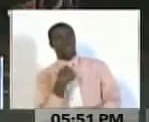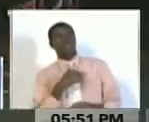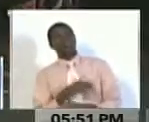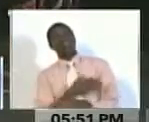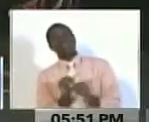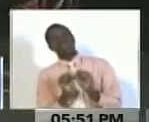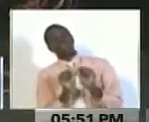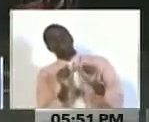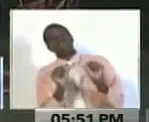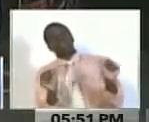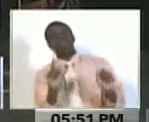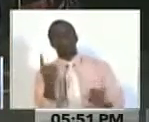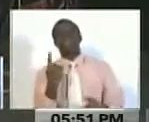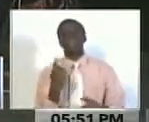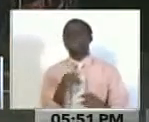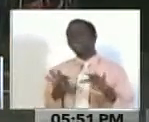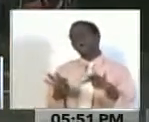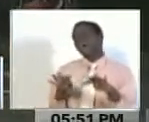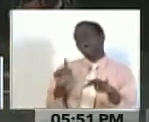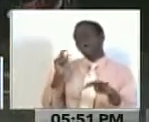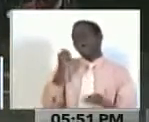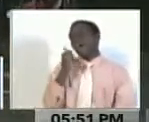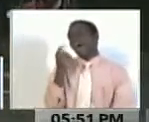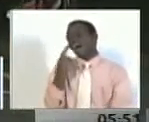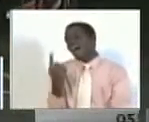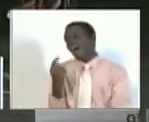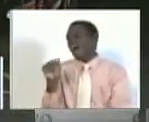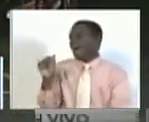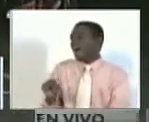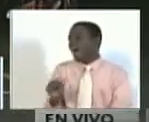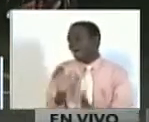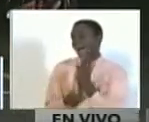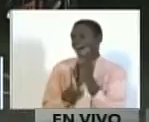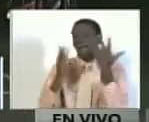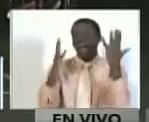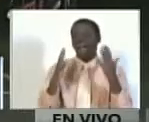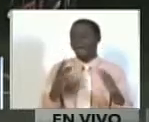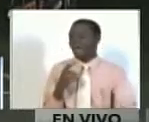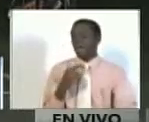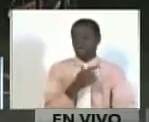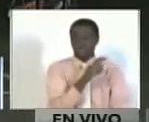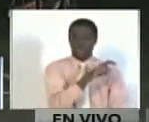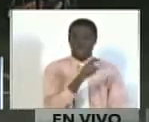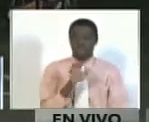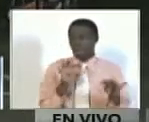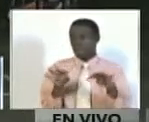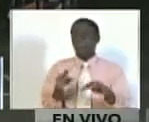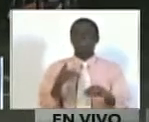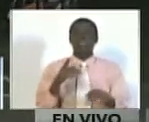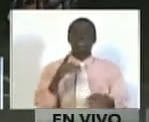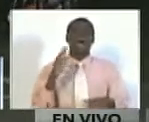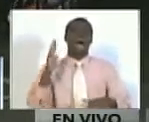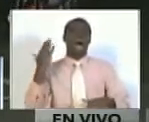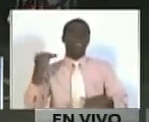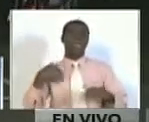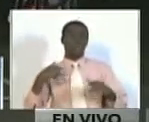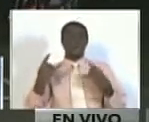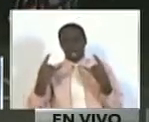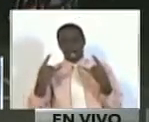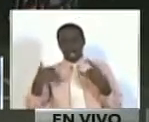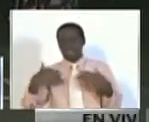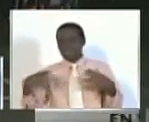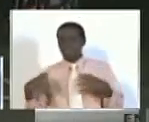¿no? Además para quien la disfruta, venir acá, que la gente te vea, que conozcan. Yo alguna vez traté de tener una banda de rock, soy muy